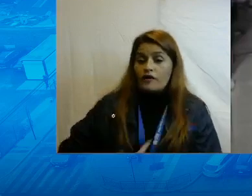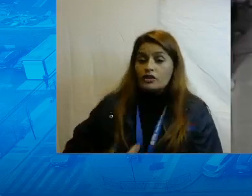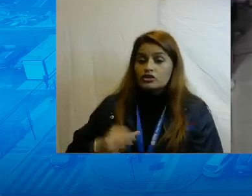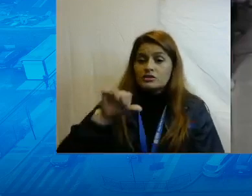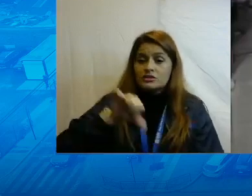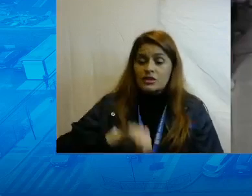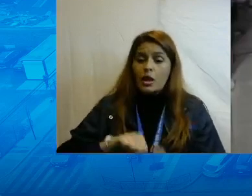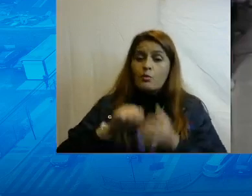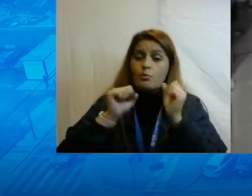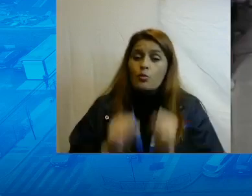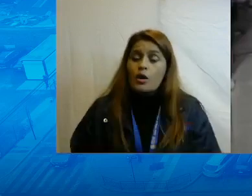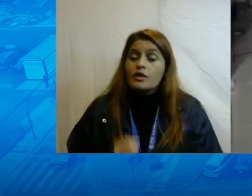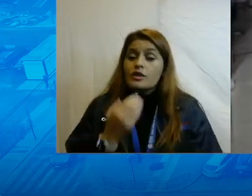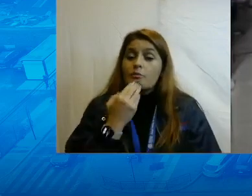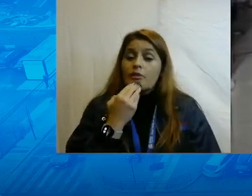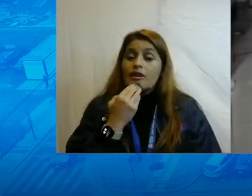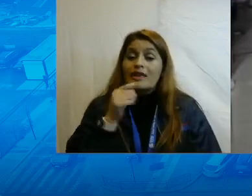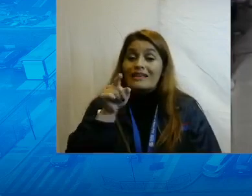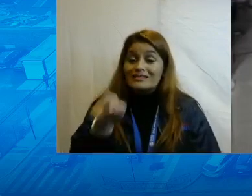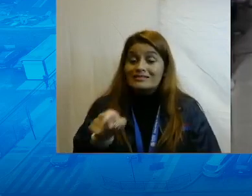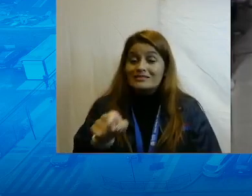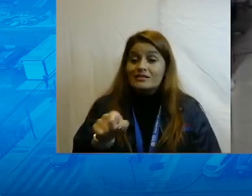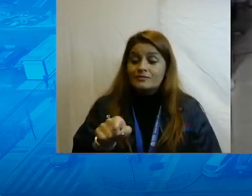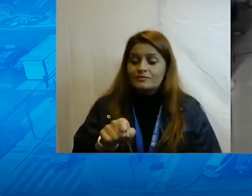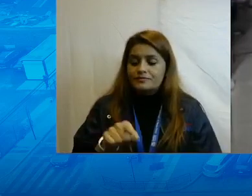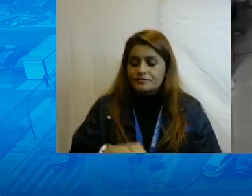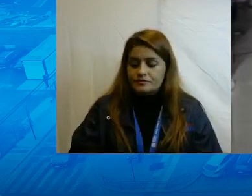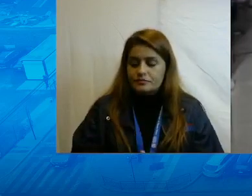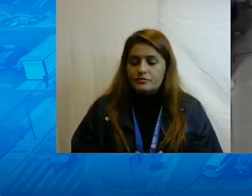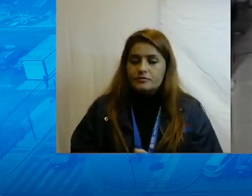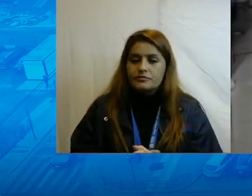pueda tomar estos casos. De todas formas,